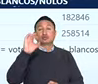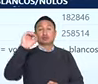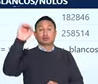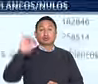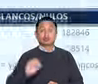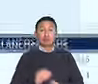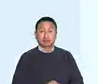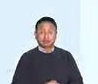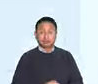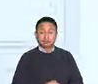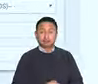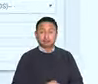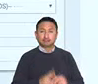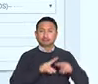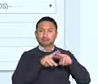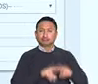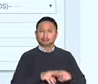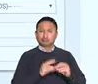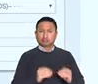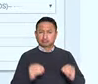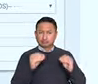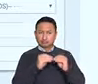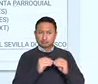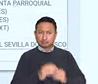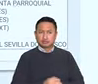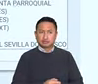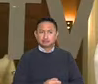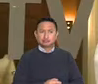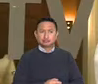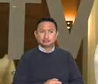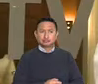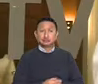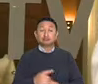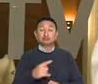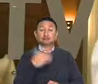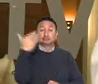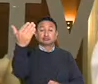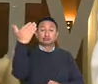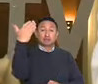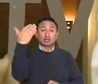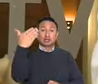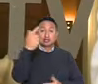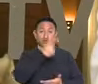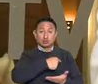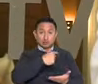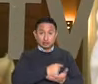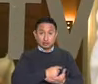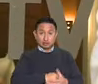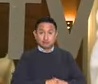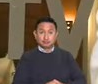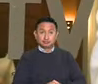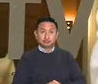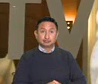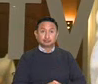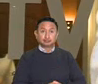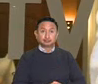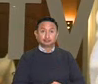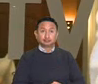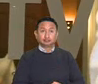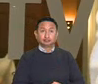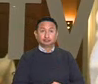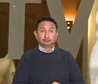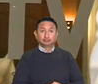11.08%. Vamos a revisar rápidamente también de la alcaldía. Estamos desde la